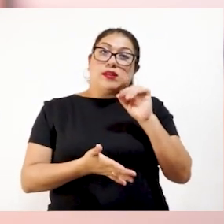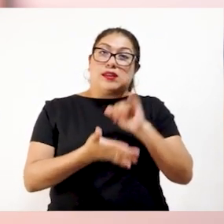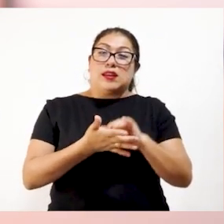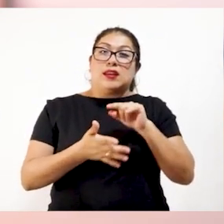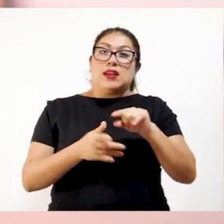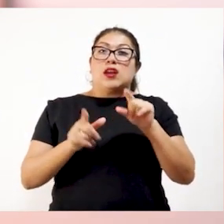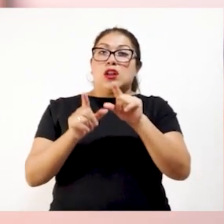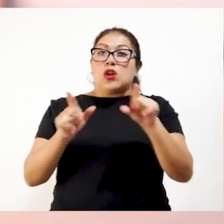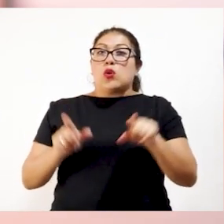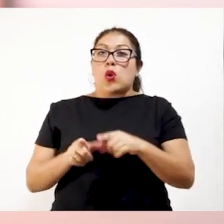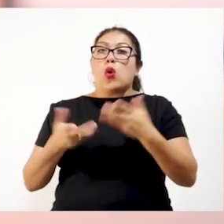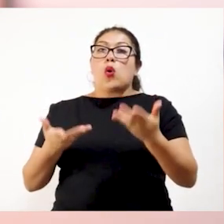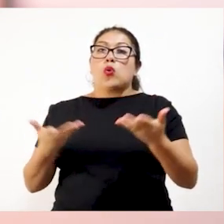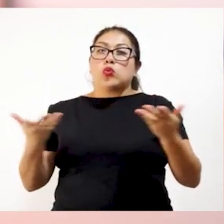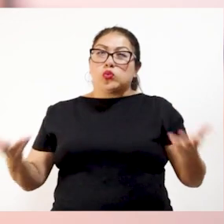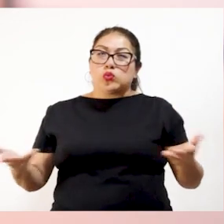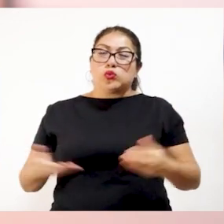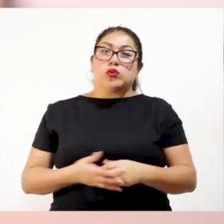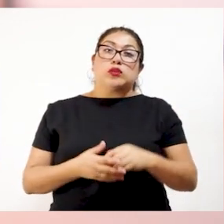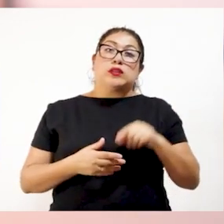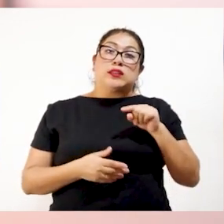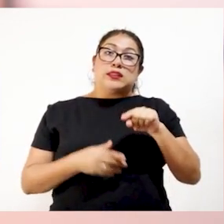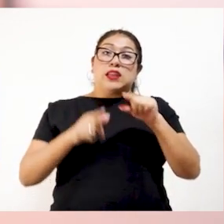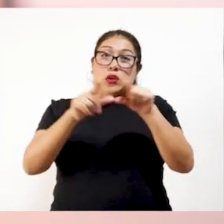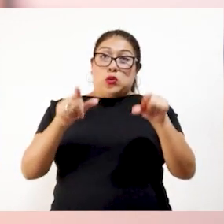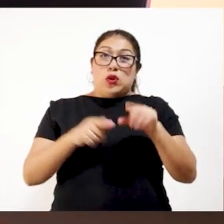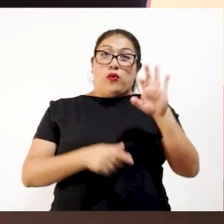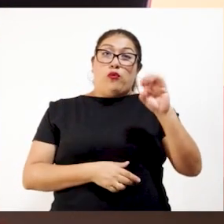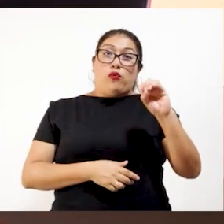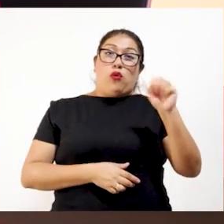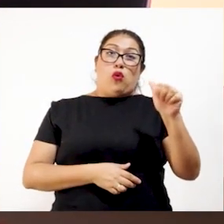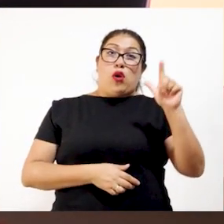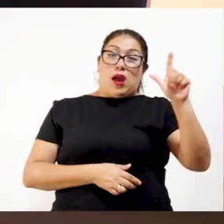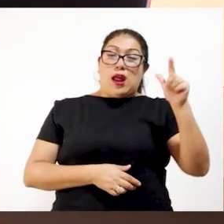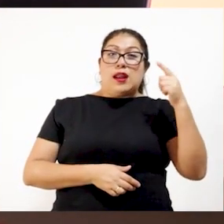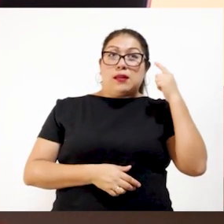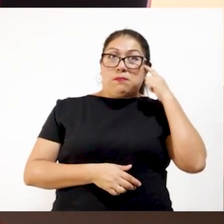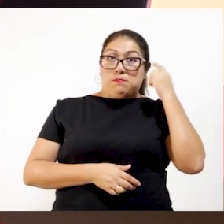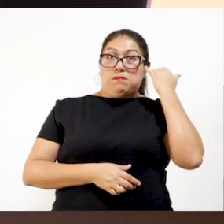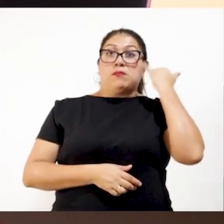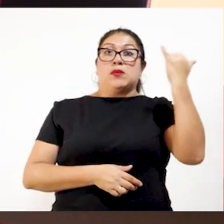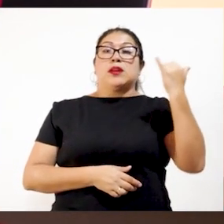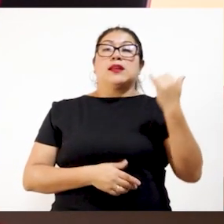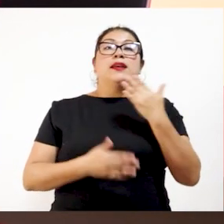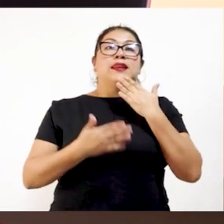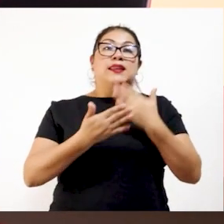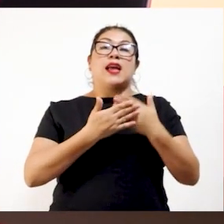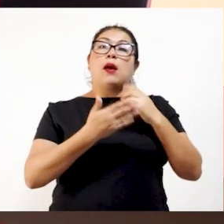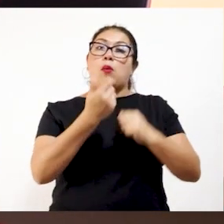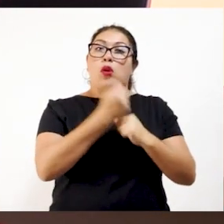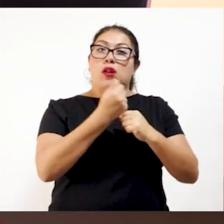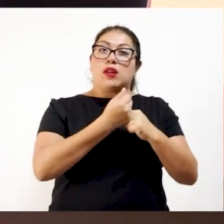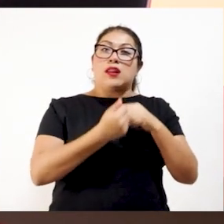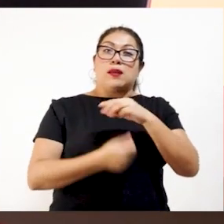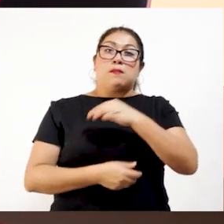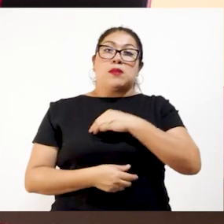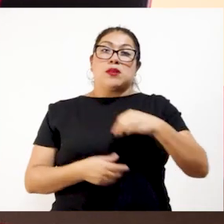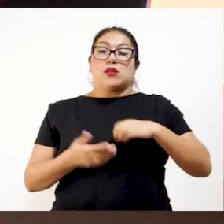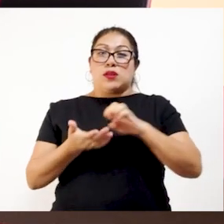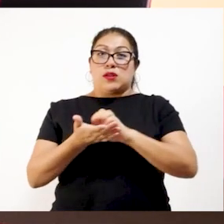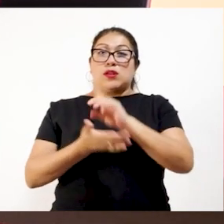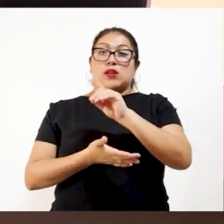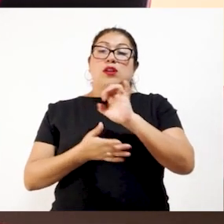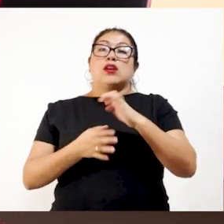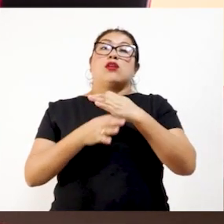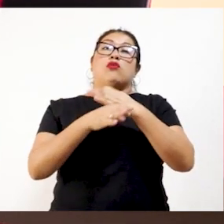educación, que son los centros de recursos. Son unos centros que FOAL crea gracias a la colaboración del Ministerio